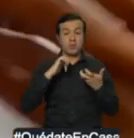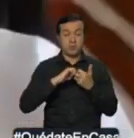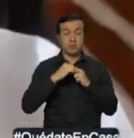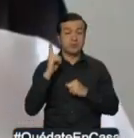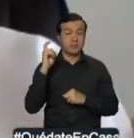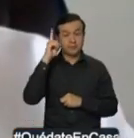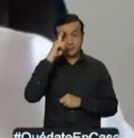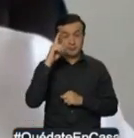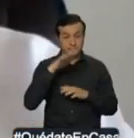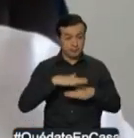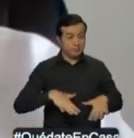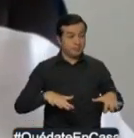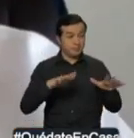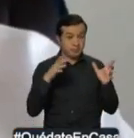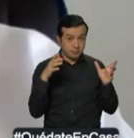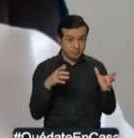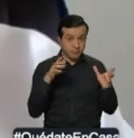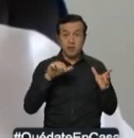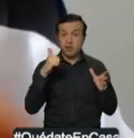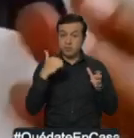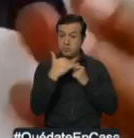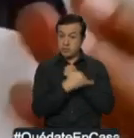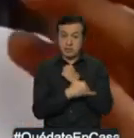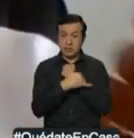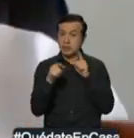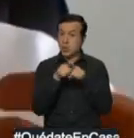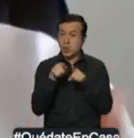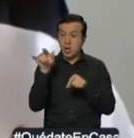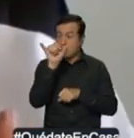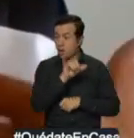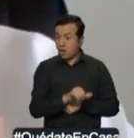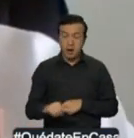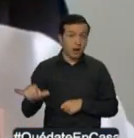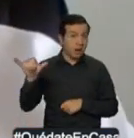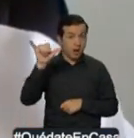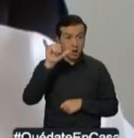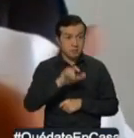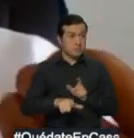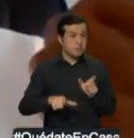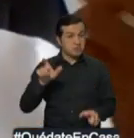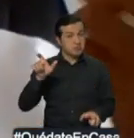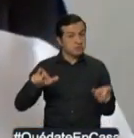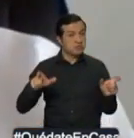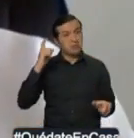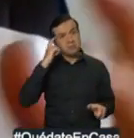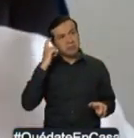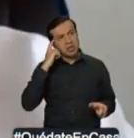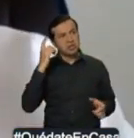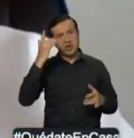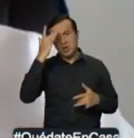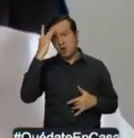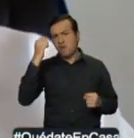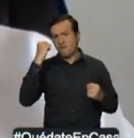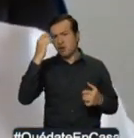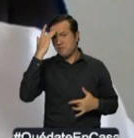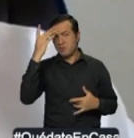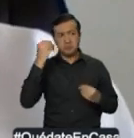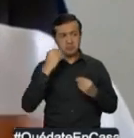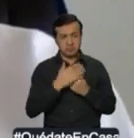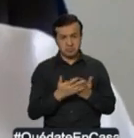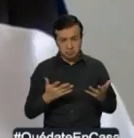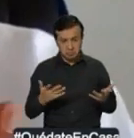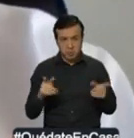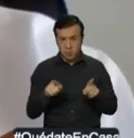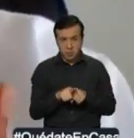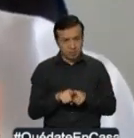aquí y en muchos otros países porque nadie esperaba tener una pandemia de esta magnitud